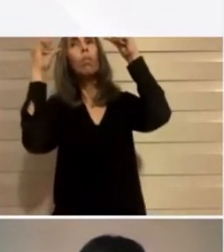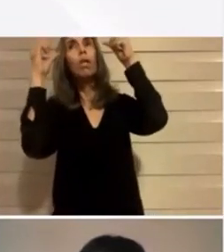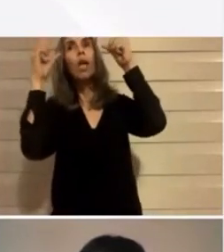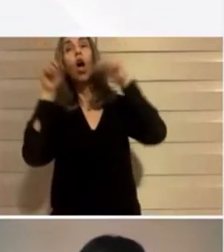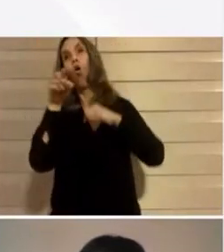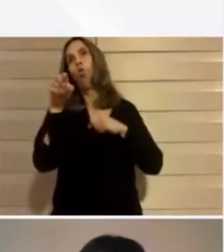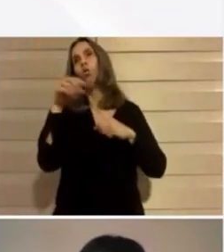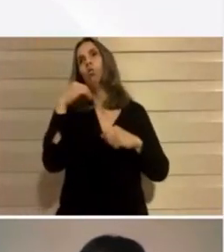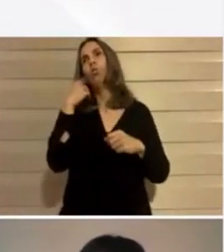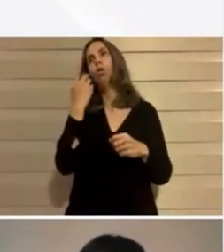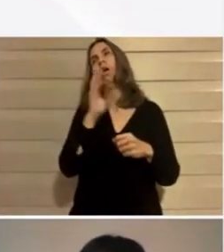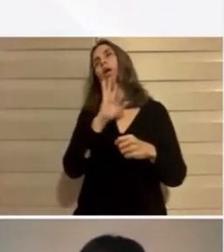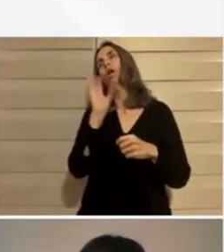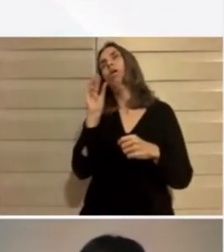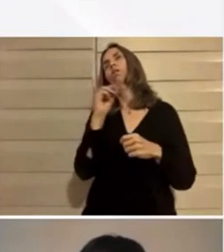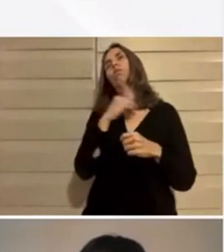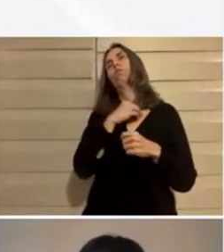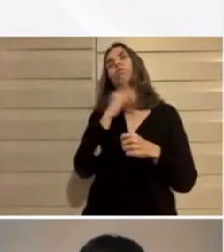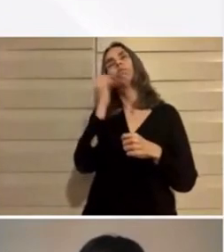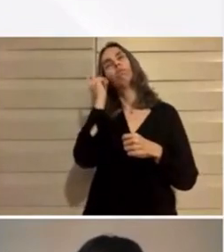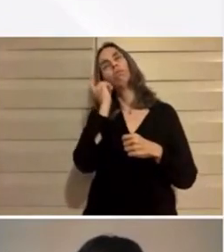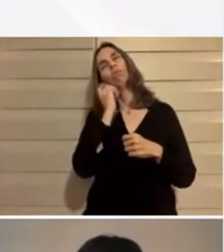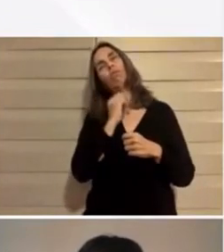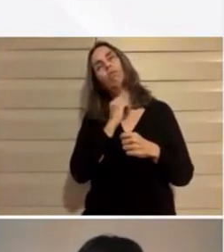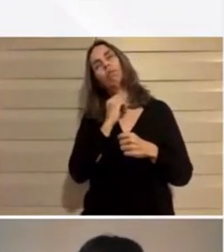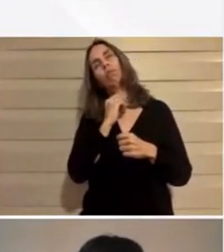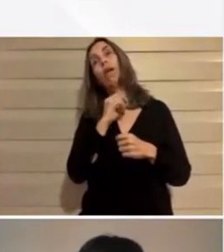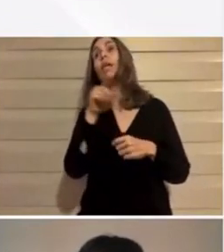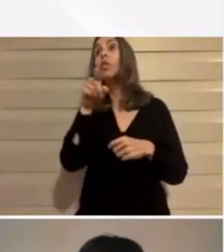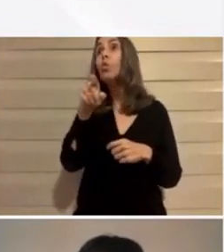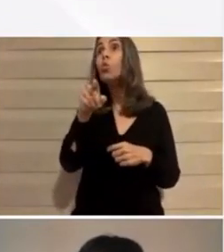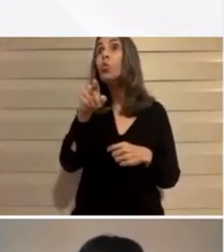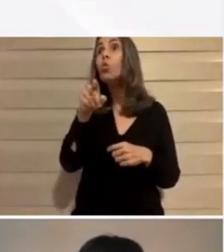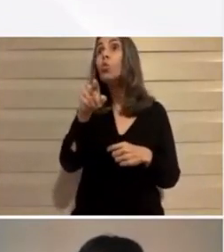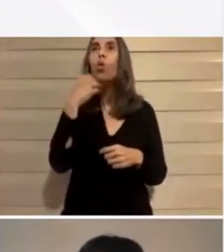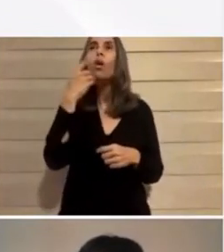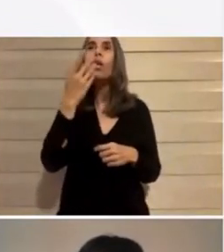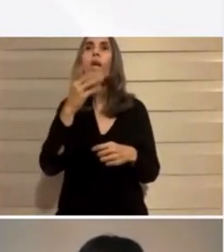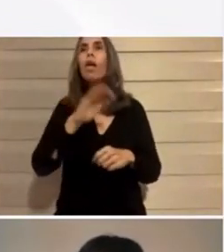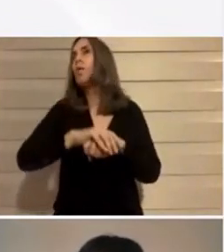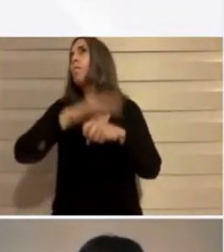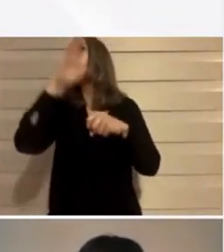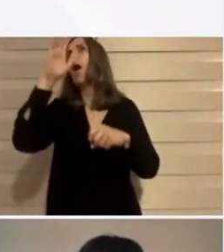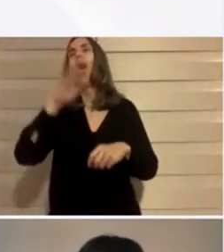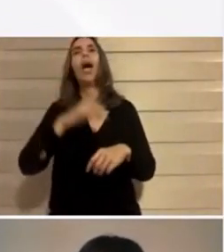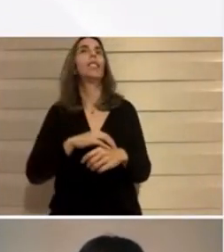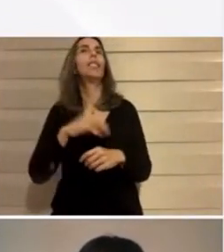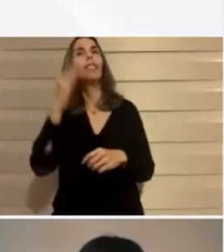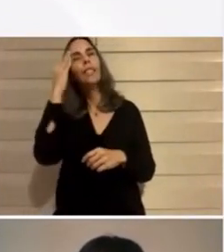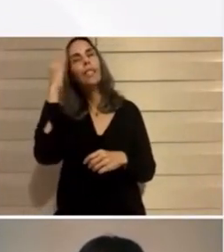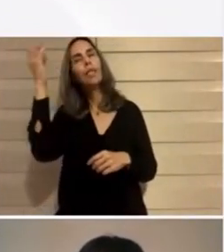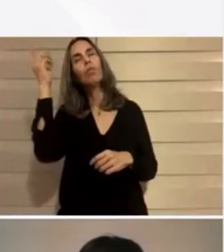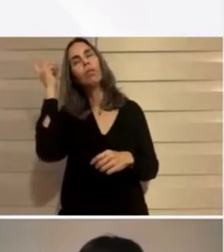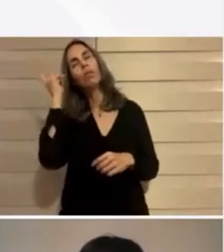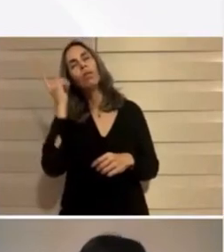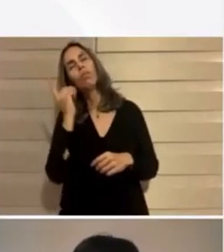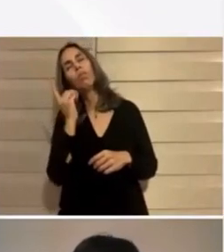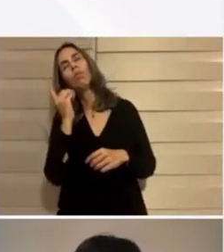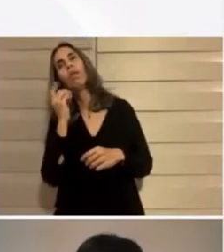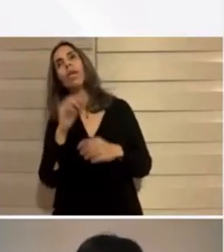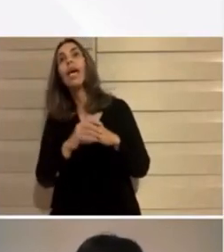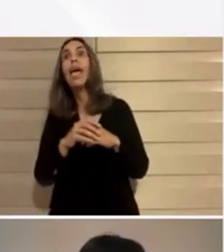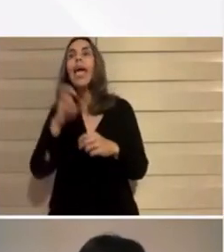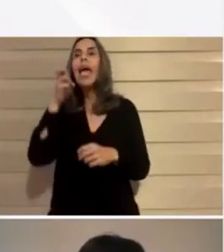más? Si te quieres quedar dormido 10 minutos más, tu recurso escaso es el tiempo y tienes